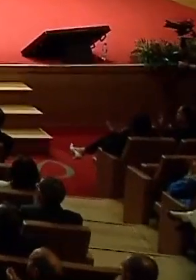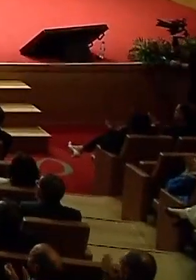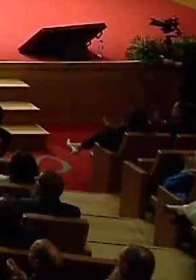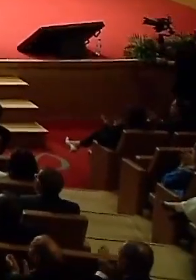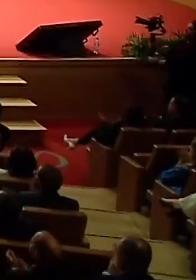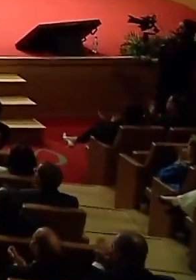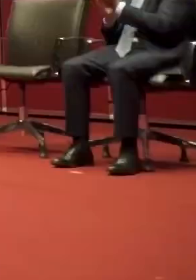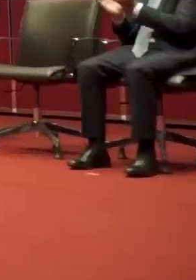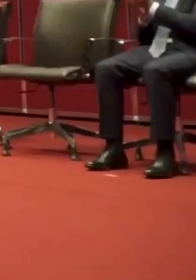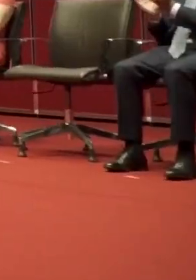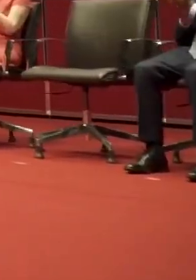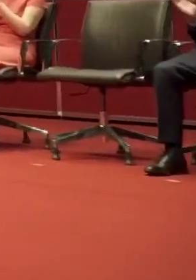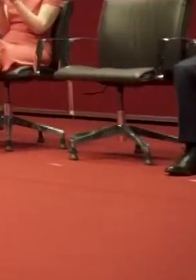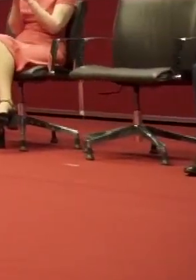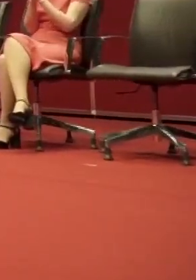¡Gracias!